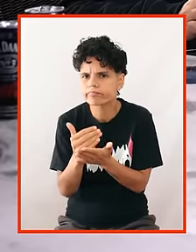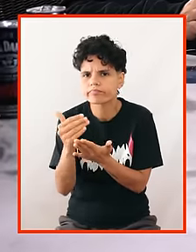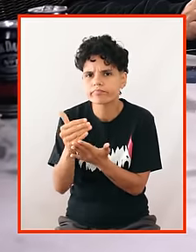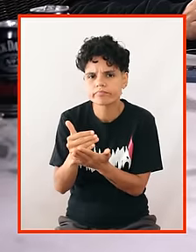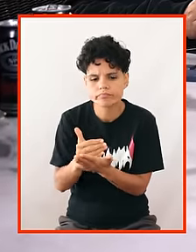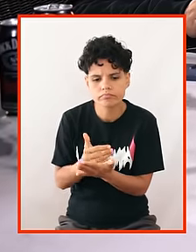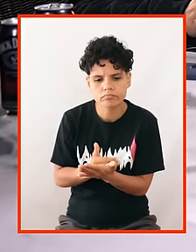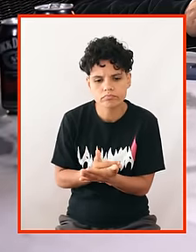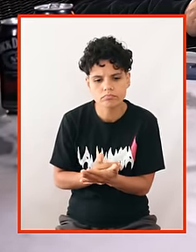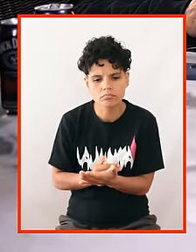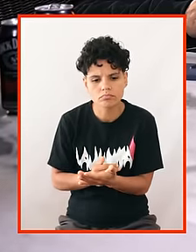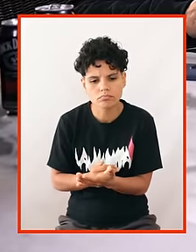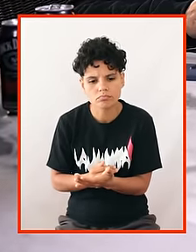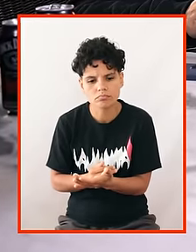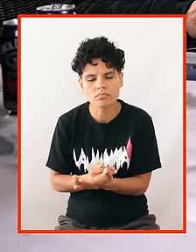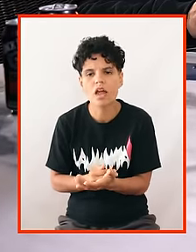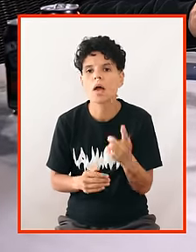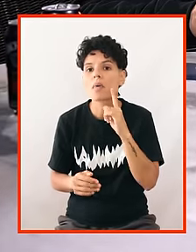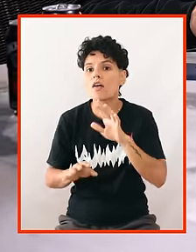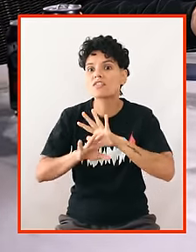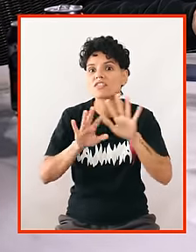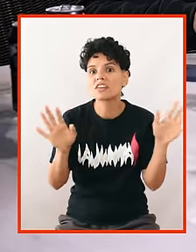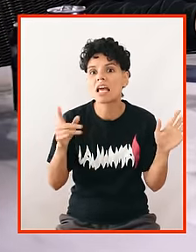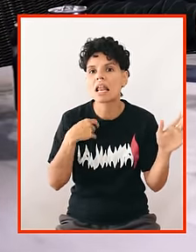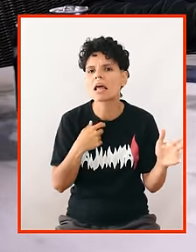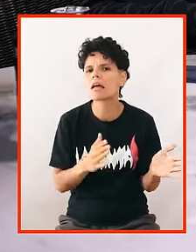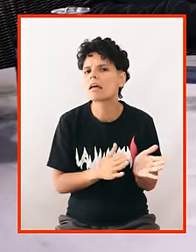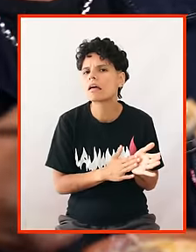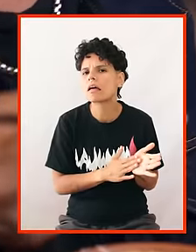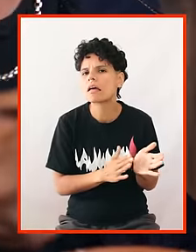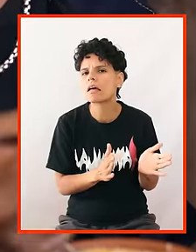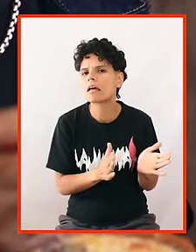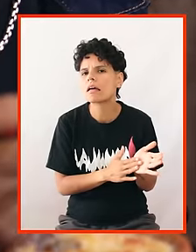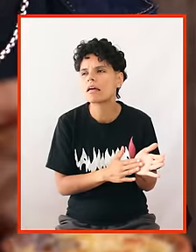Ya. Pero uno también. Pero terminaron un tema y se escuchan.